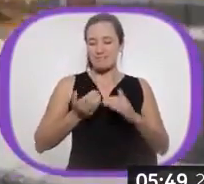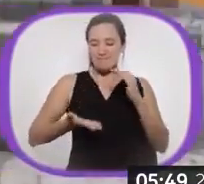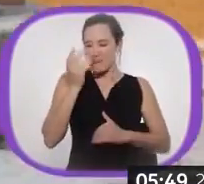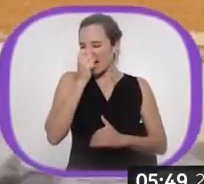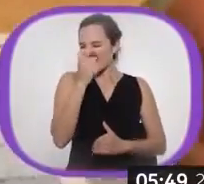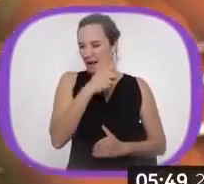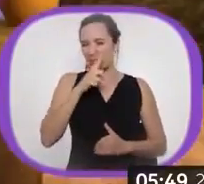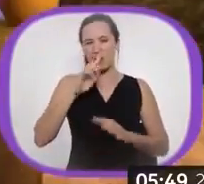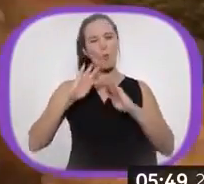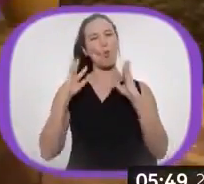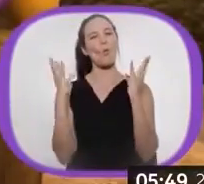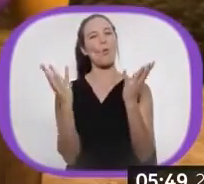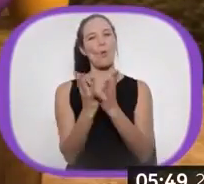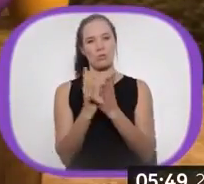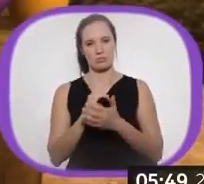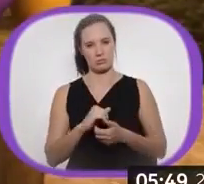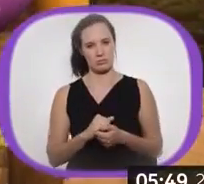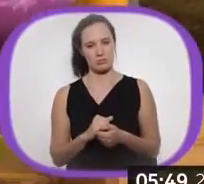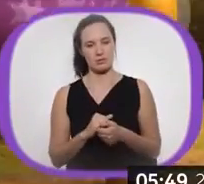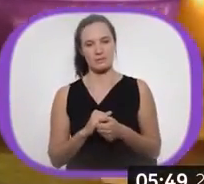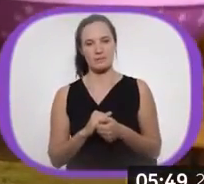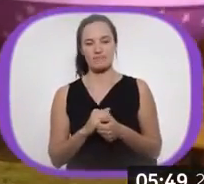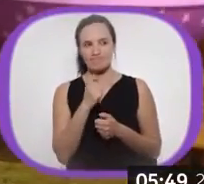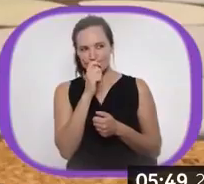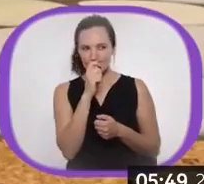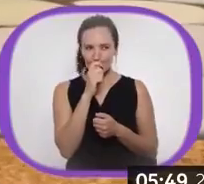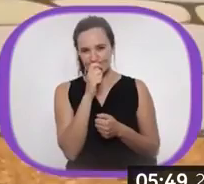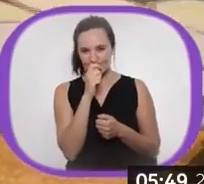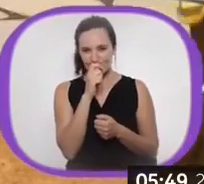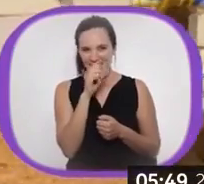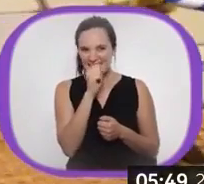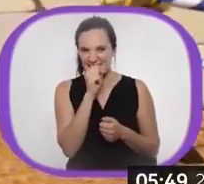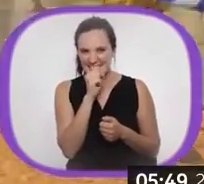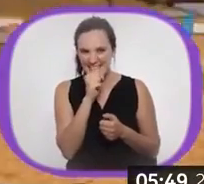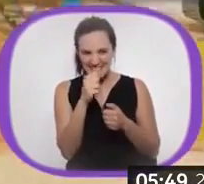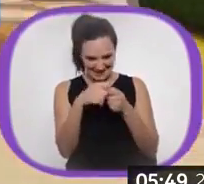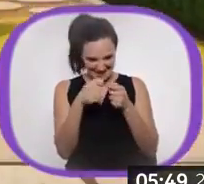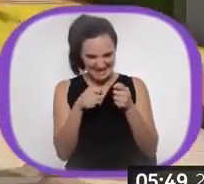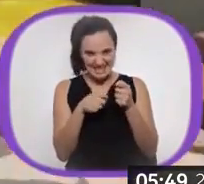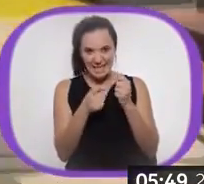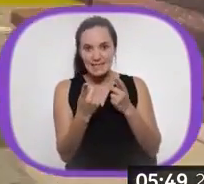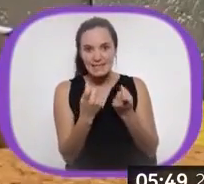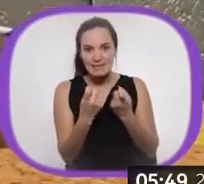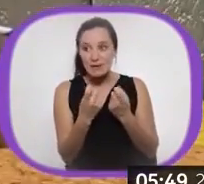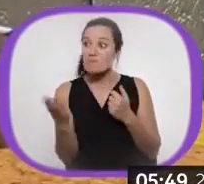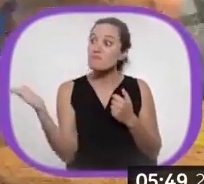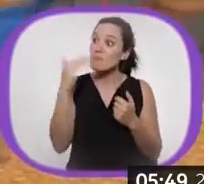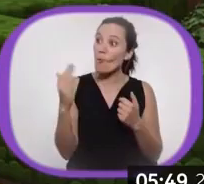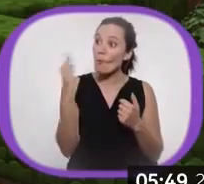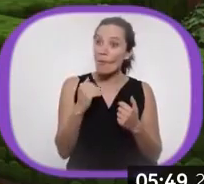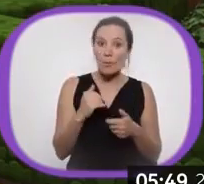Glendragon. ¡Oh! Necesito cáscara de naranja. ¡Vamos,